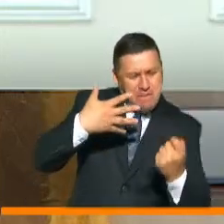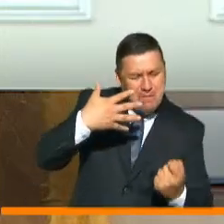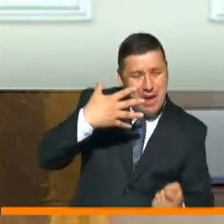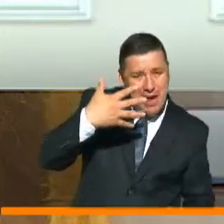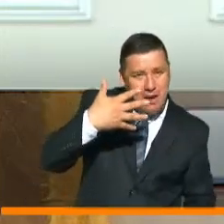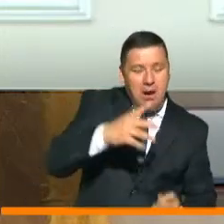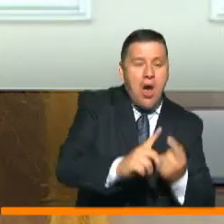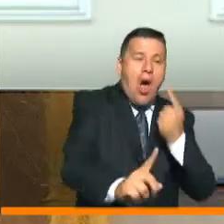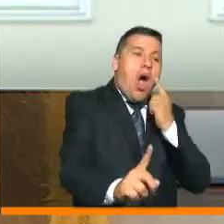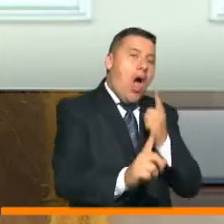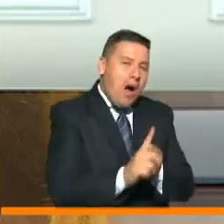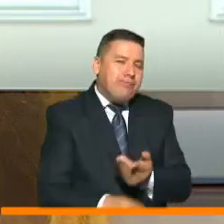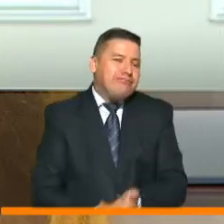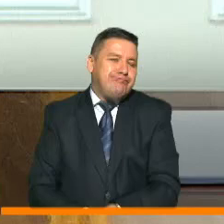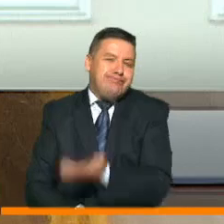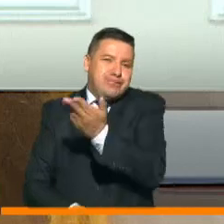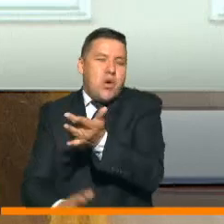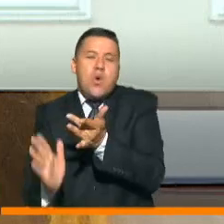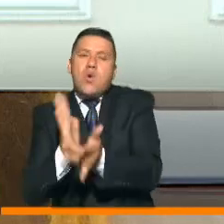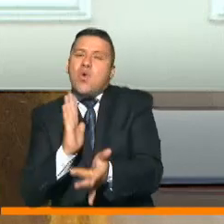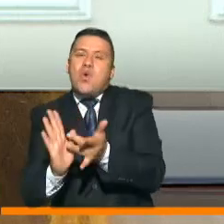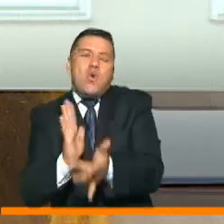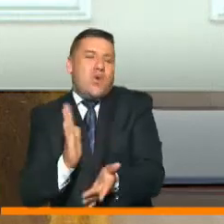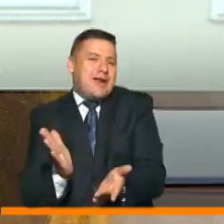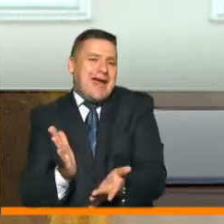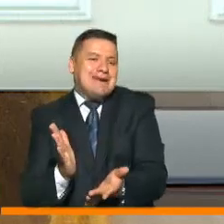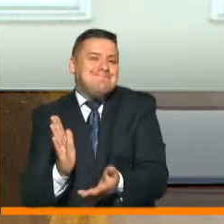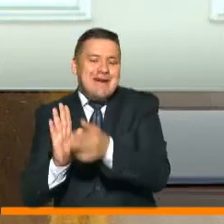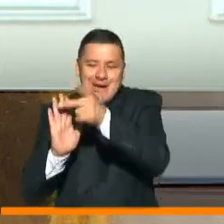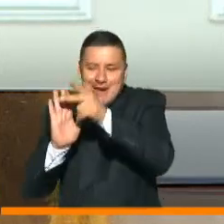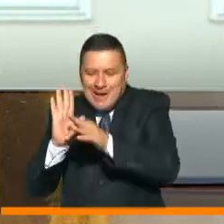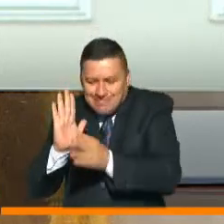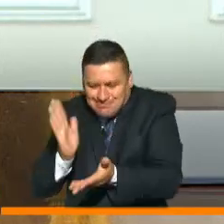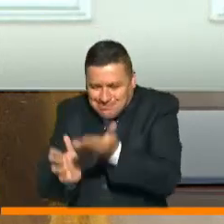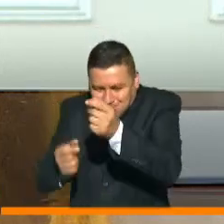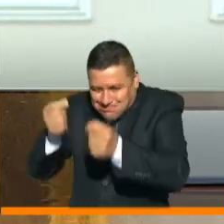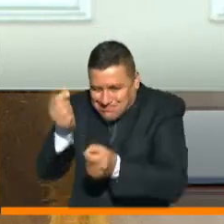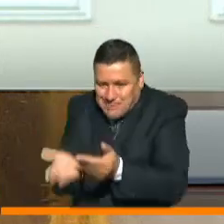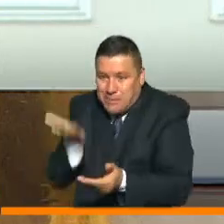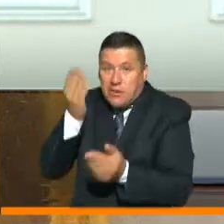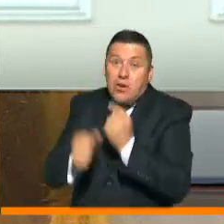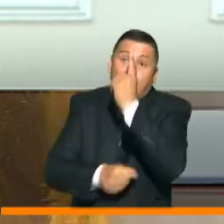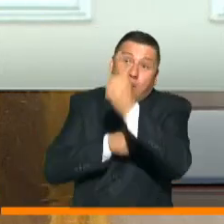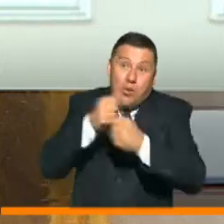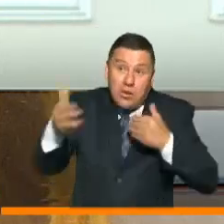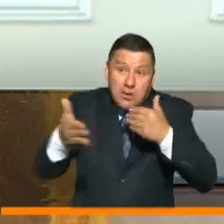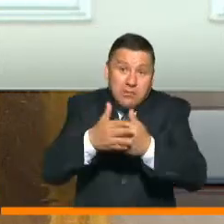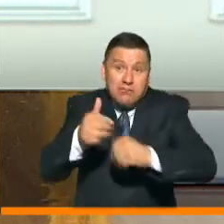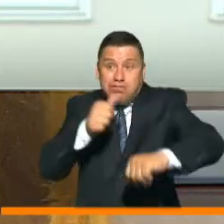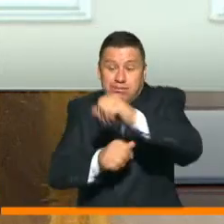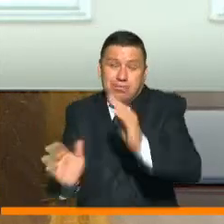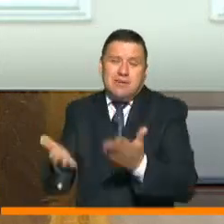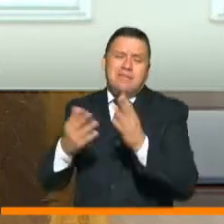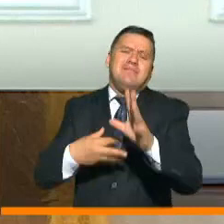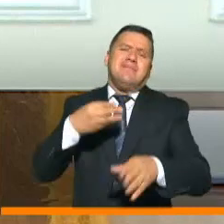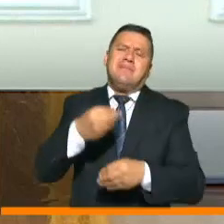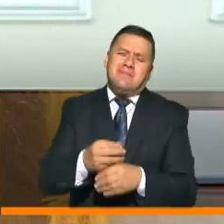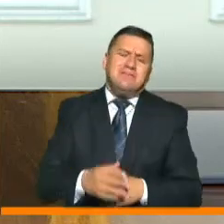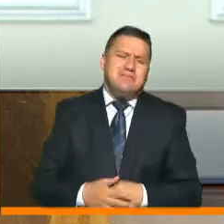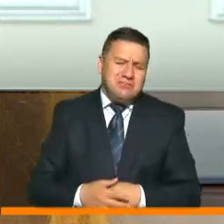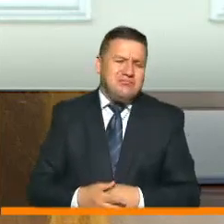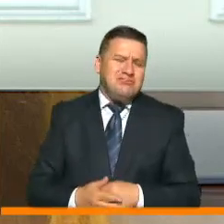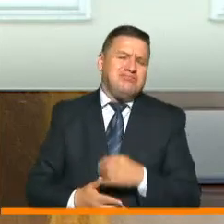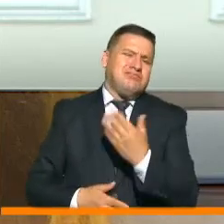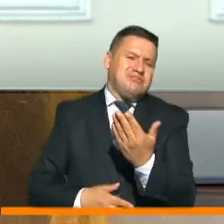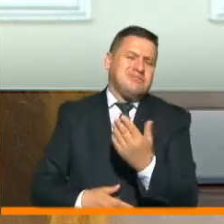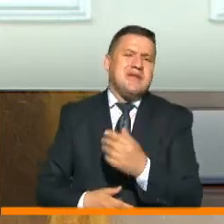esos propósitos y la urgencia de hacerlo, además, en este año, que debe ser un año de reactivación. Además,